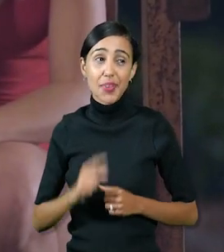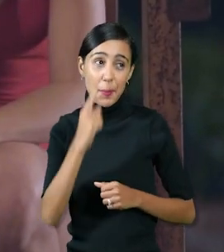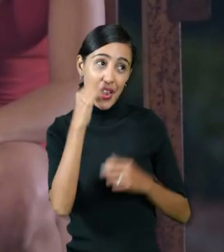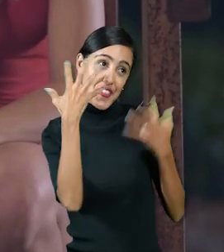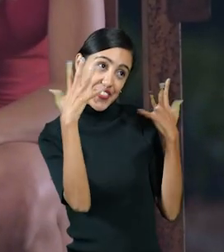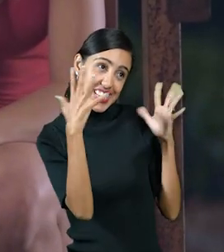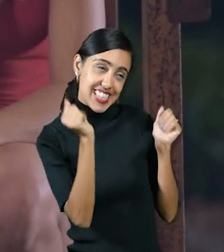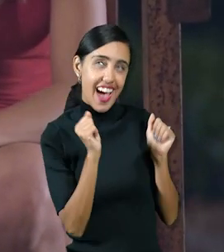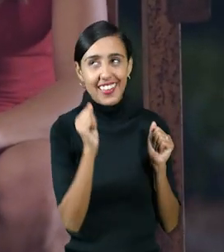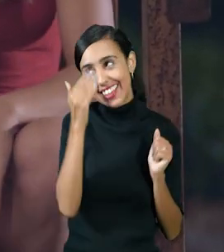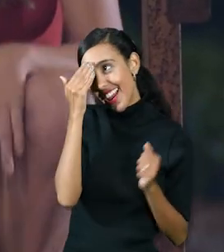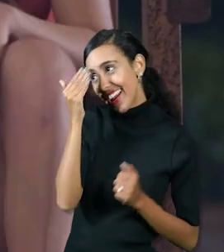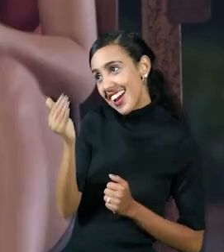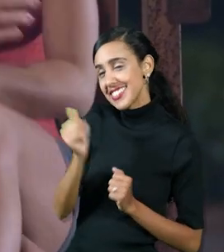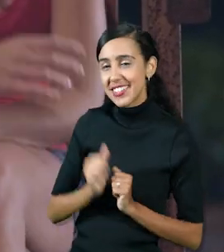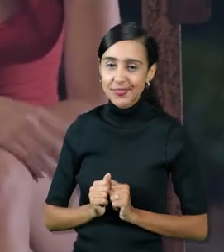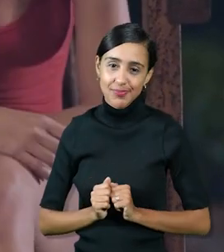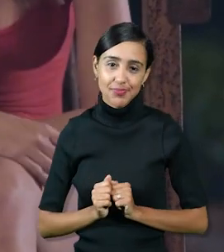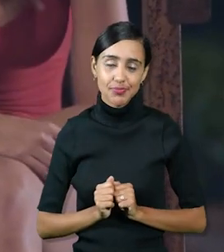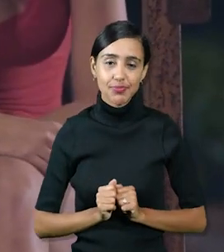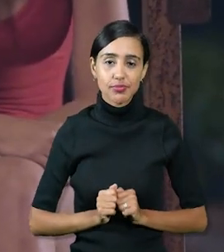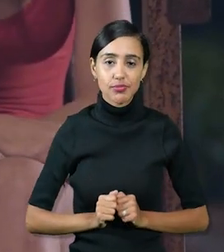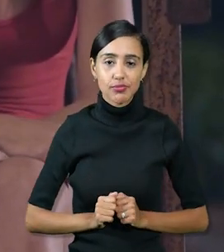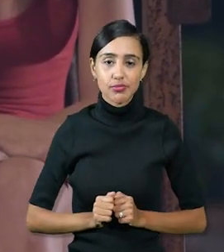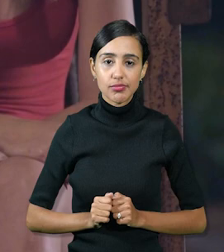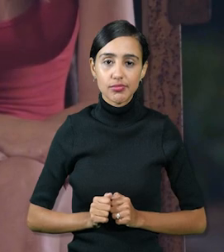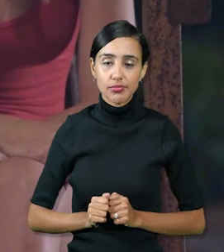Felicidades. Gracias.